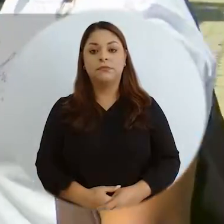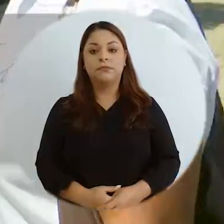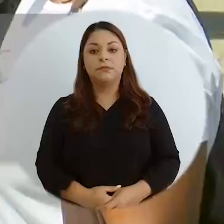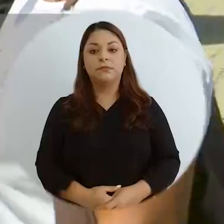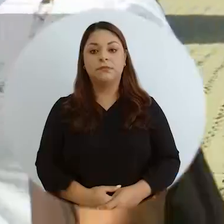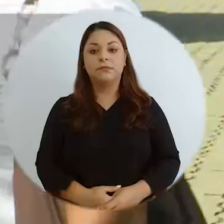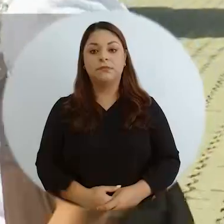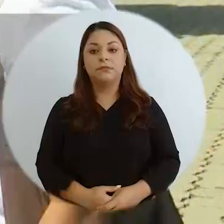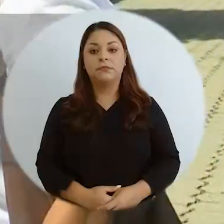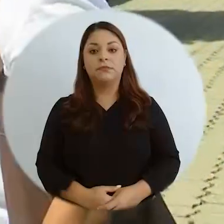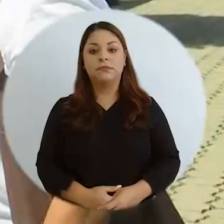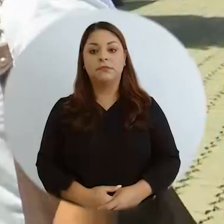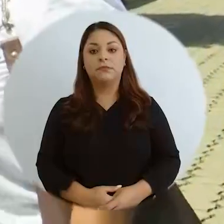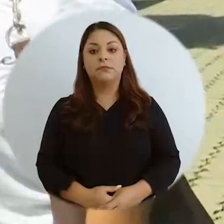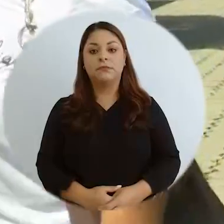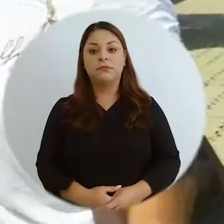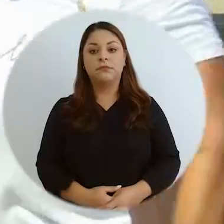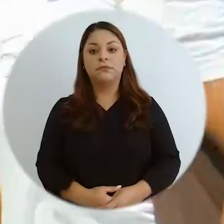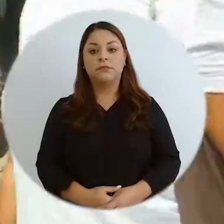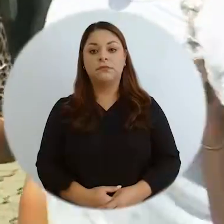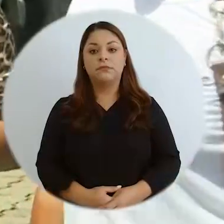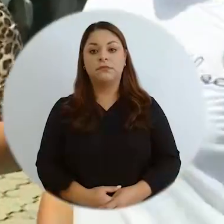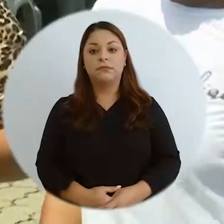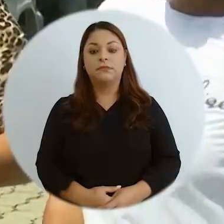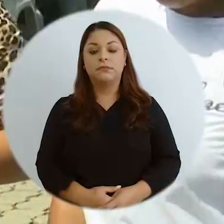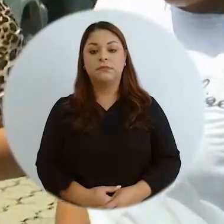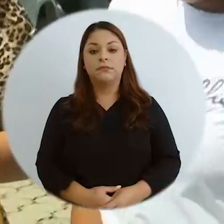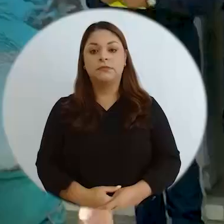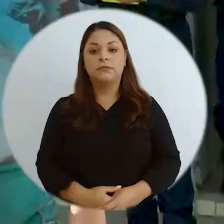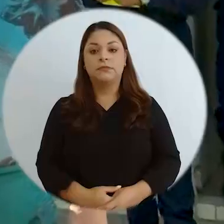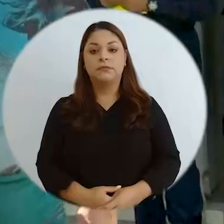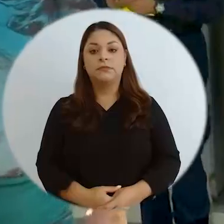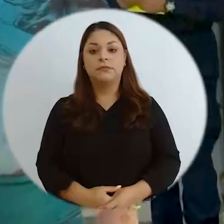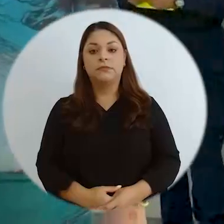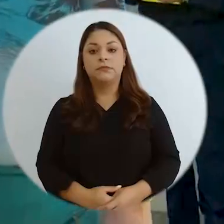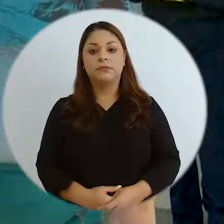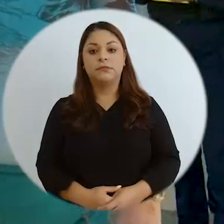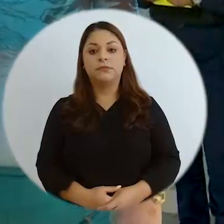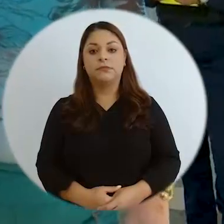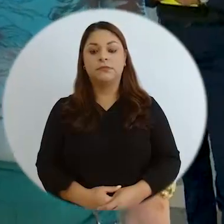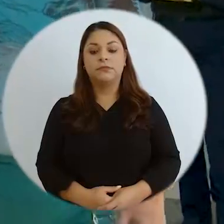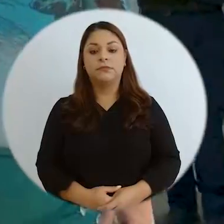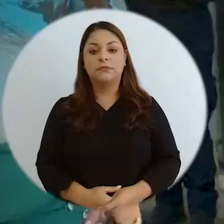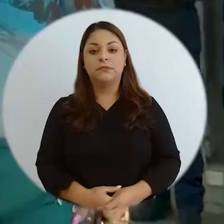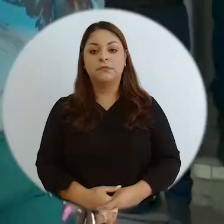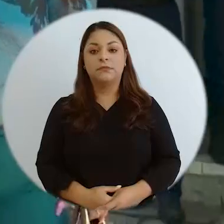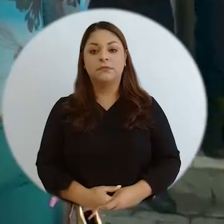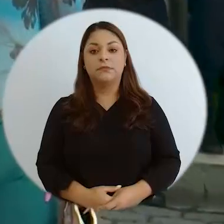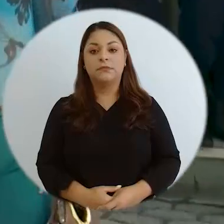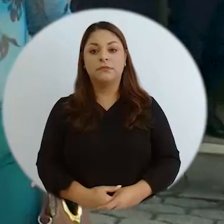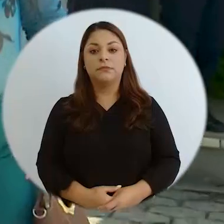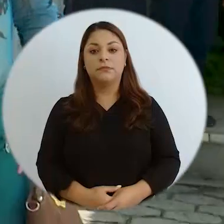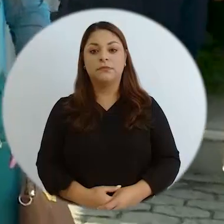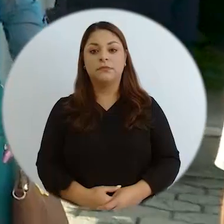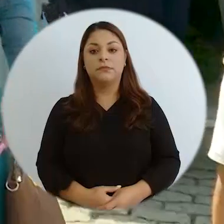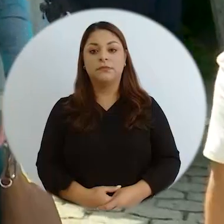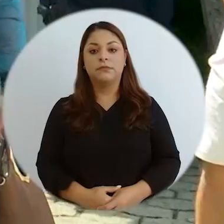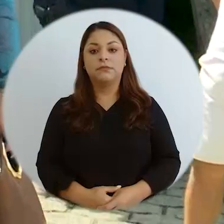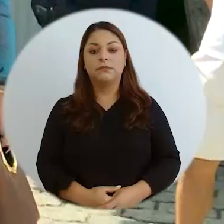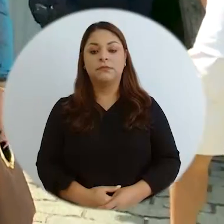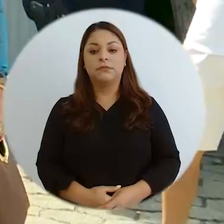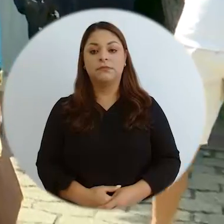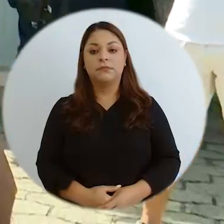sociales y provocaron de una u otra manera que el presidente volviera incluso a sus mejores números al inicio de